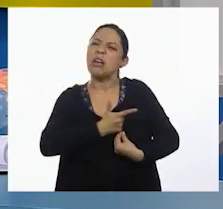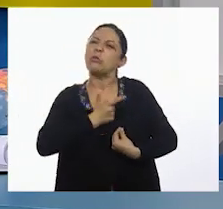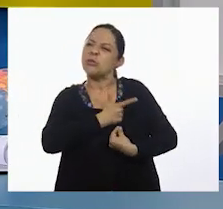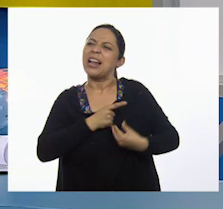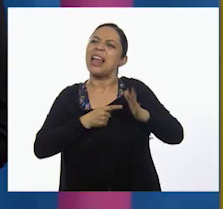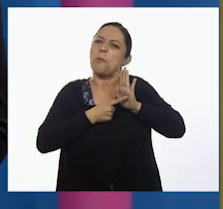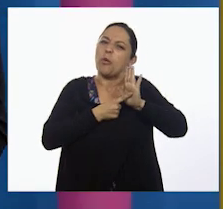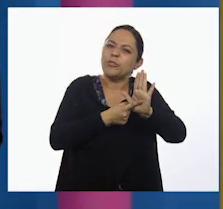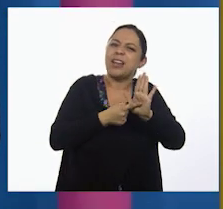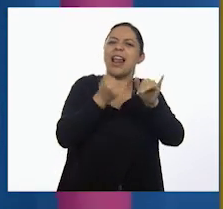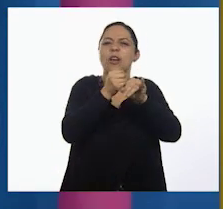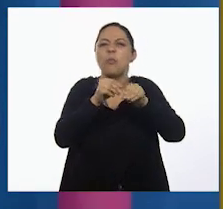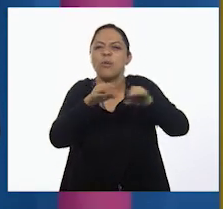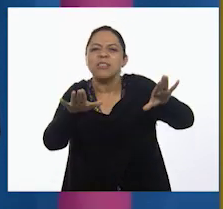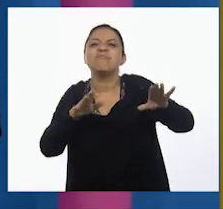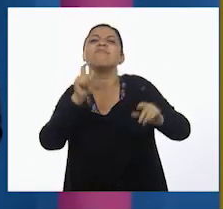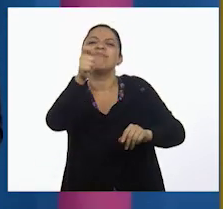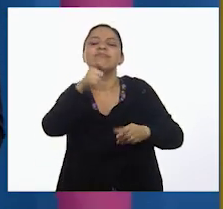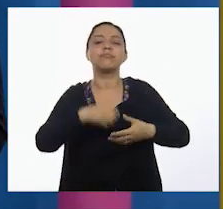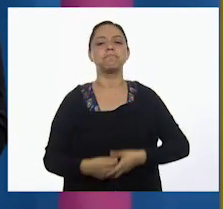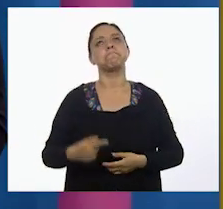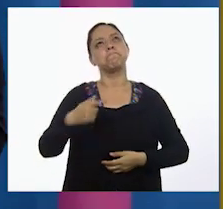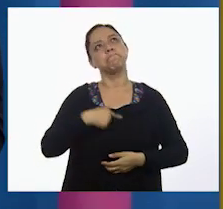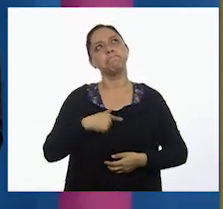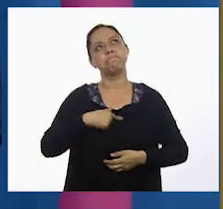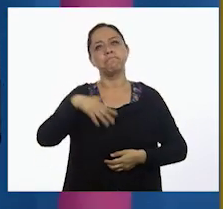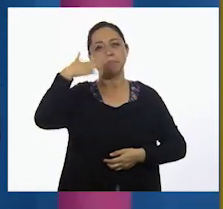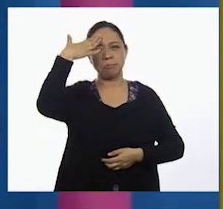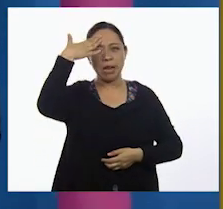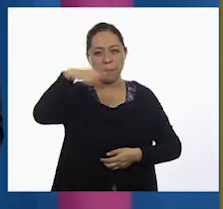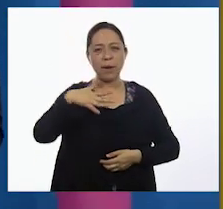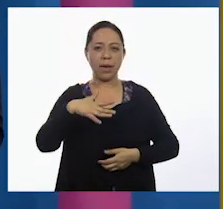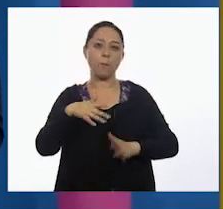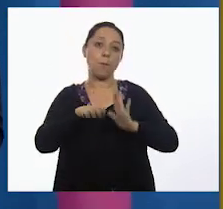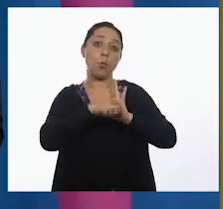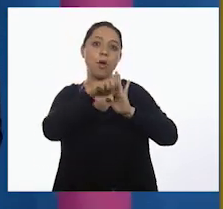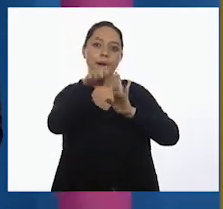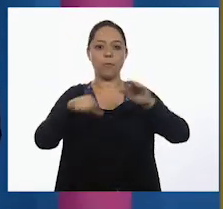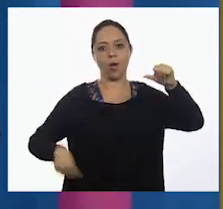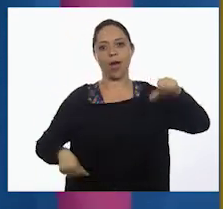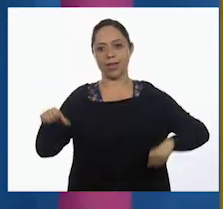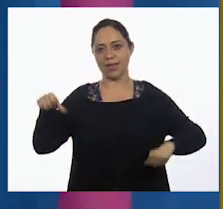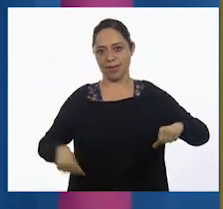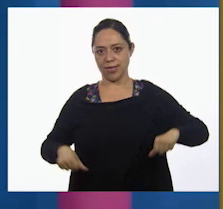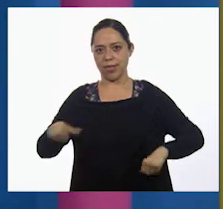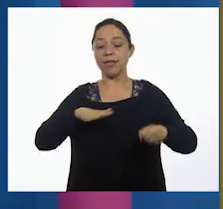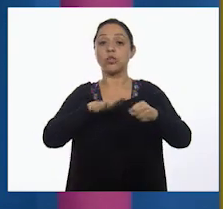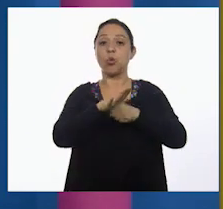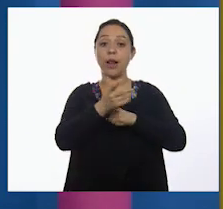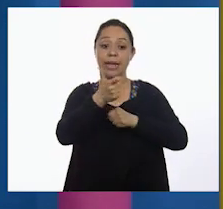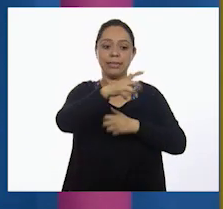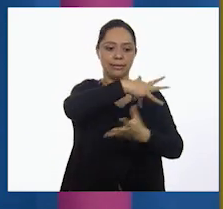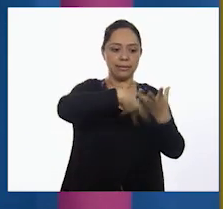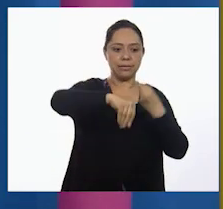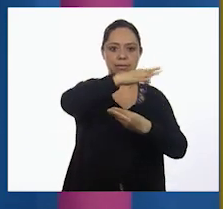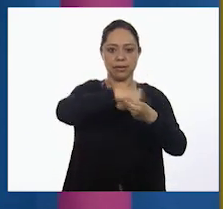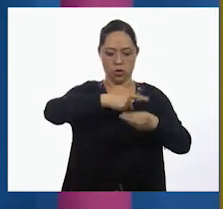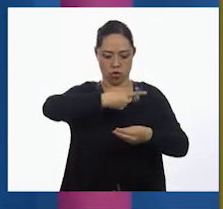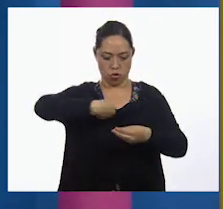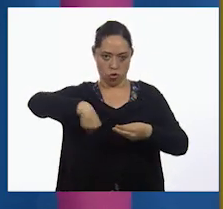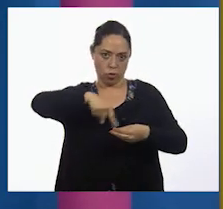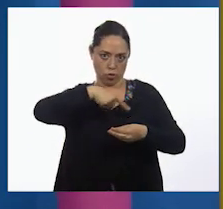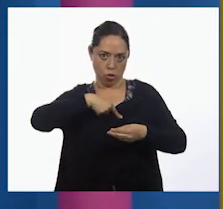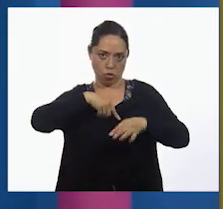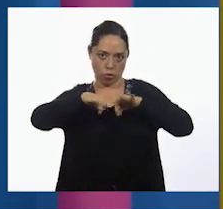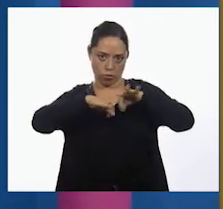localidad? Pues me gustaría saber, por ejemplo, cuáles son las principales actividades económicas a las que nos dedicamos quienes